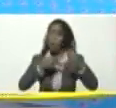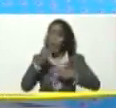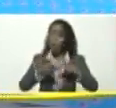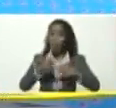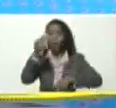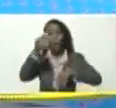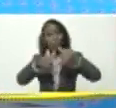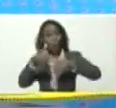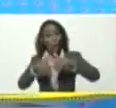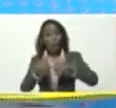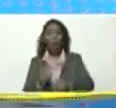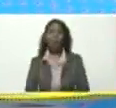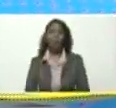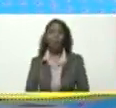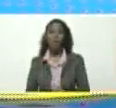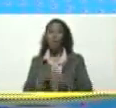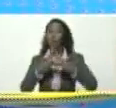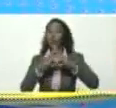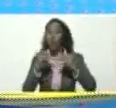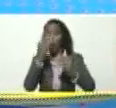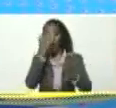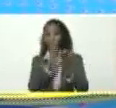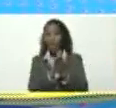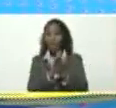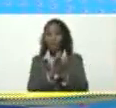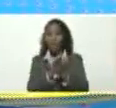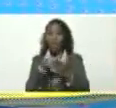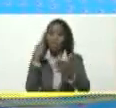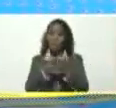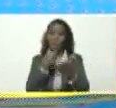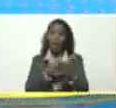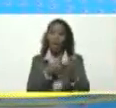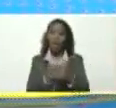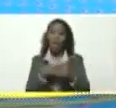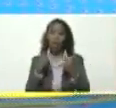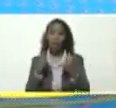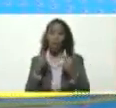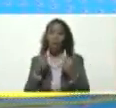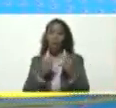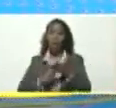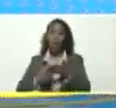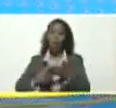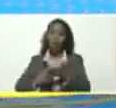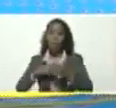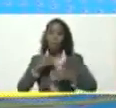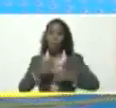electoral, todos los frentes de batalla, en la economía, recuperándonos